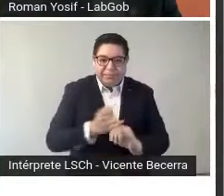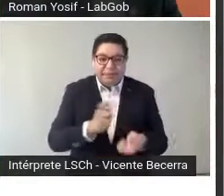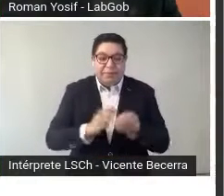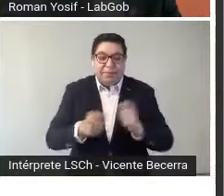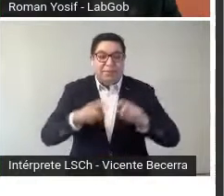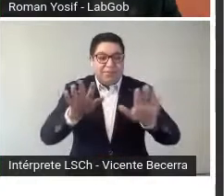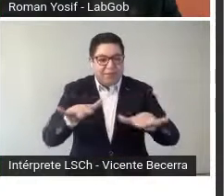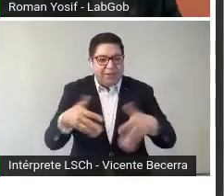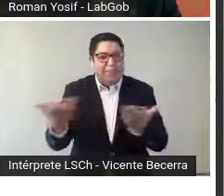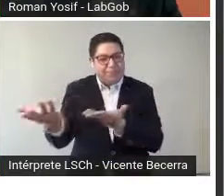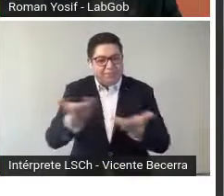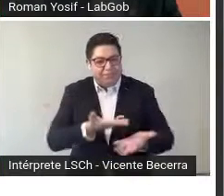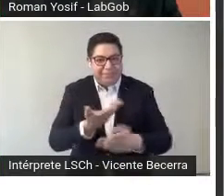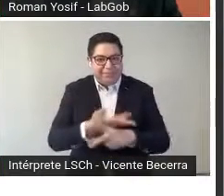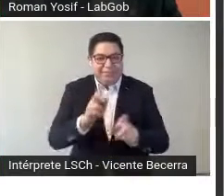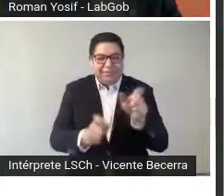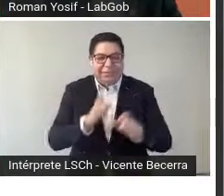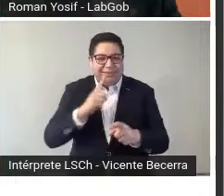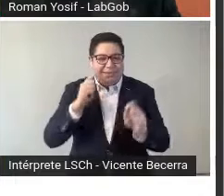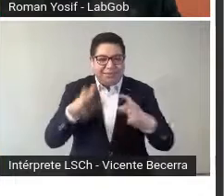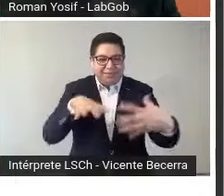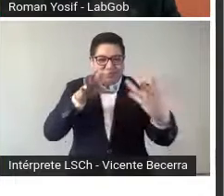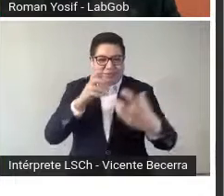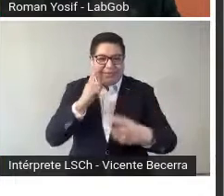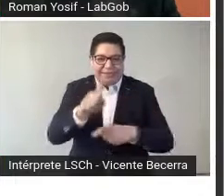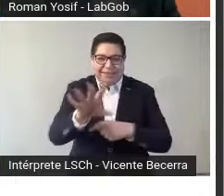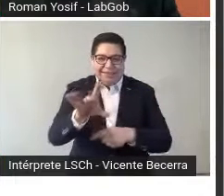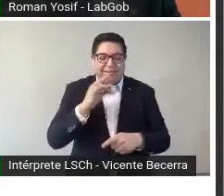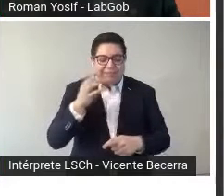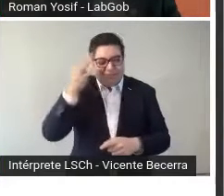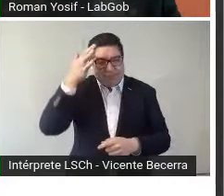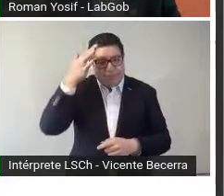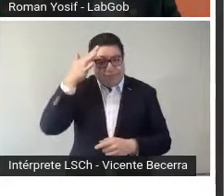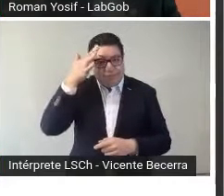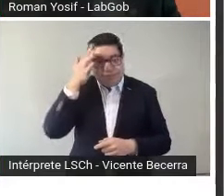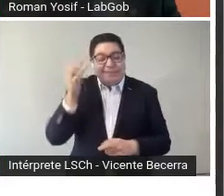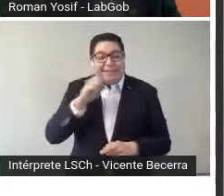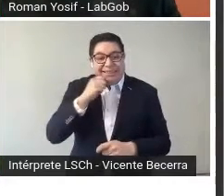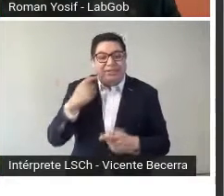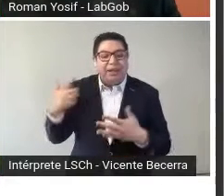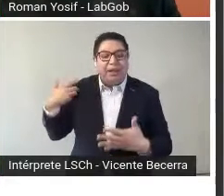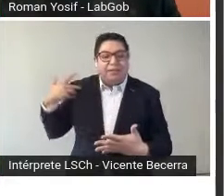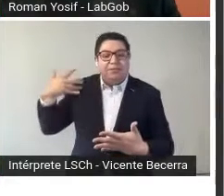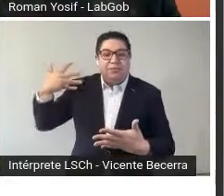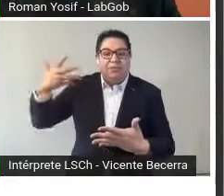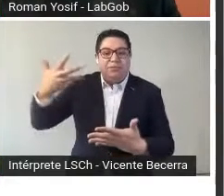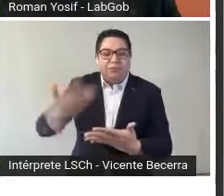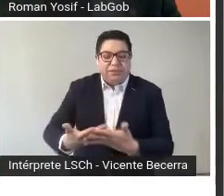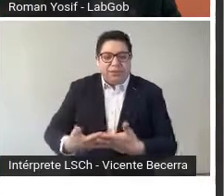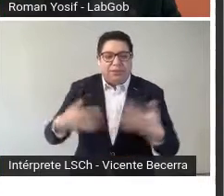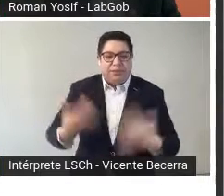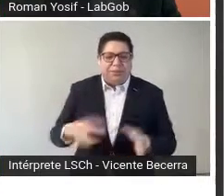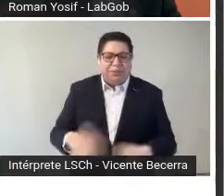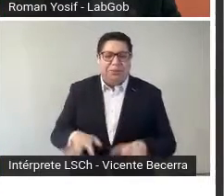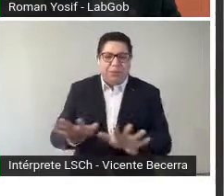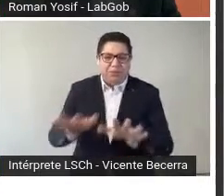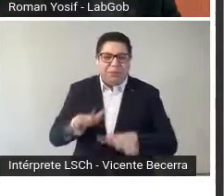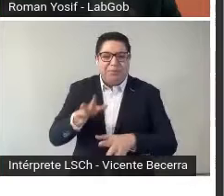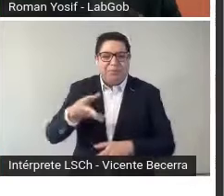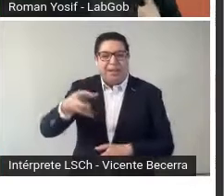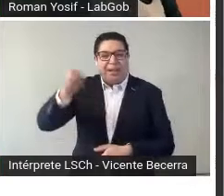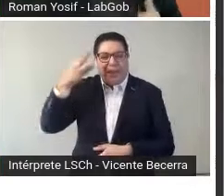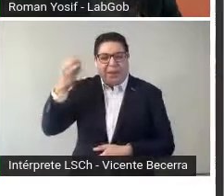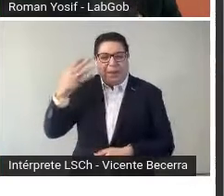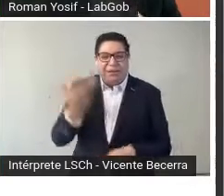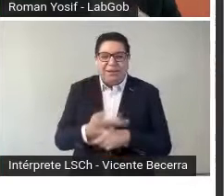conversando con ustedes a través de esta pantalla. Y ha sido un viaje realmente increíble de aprendizaje, de evolución y sobre